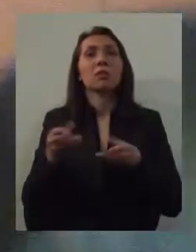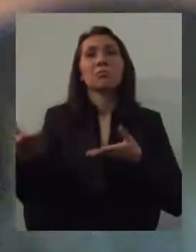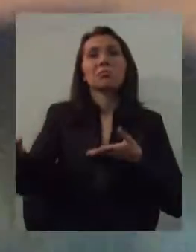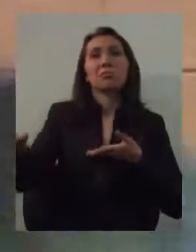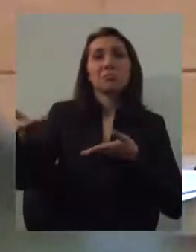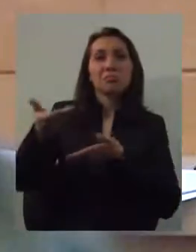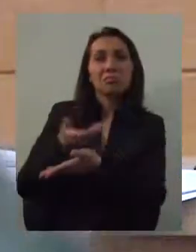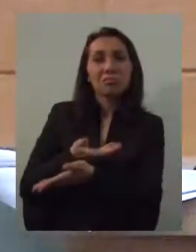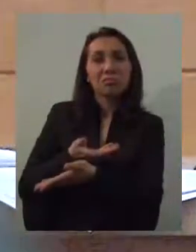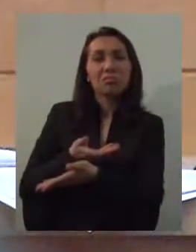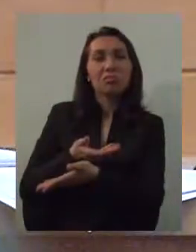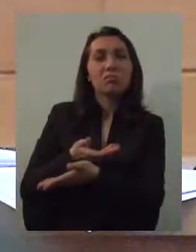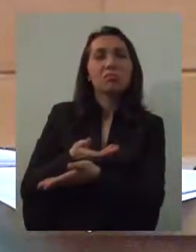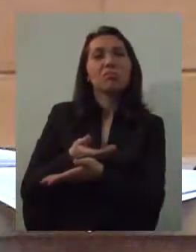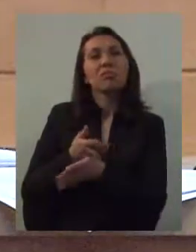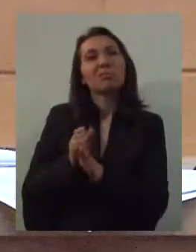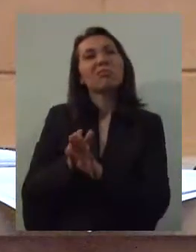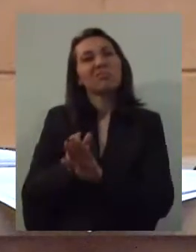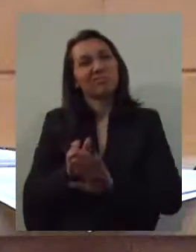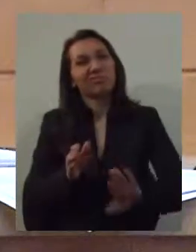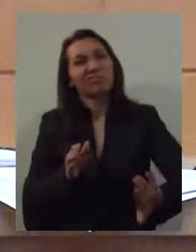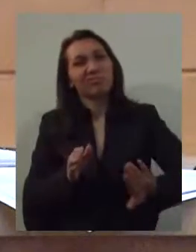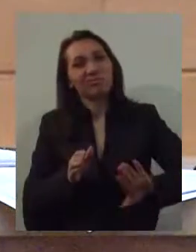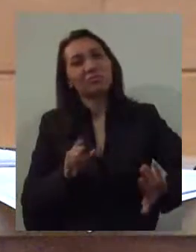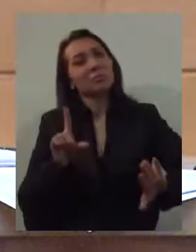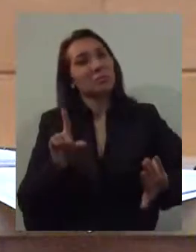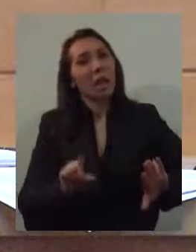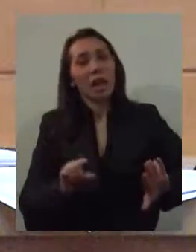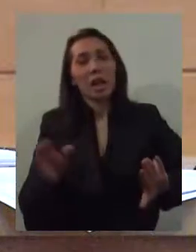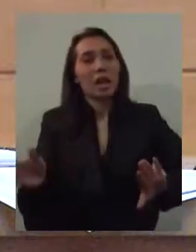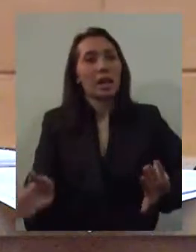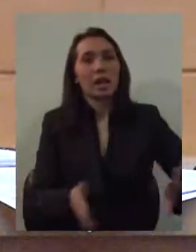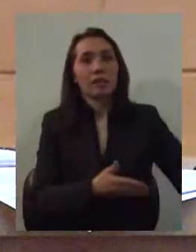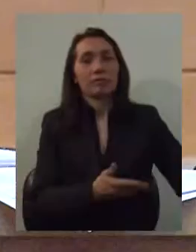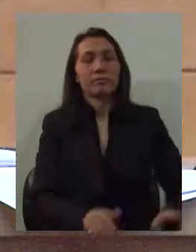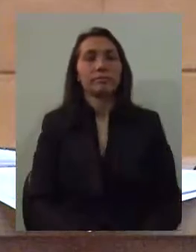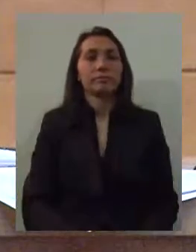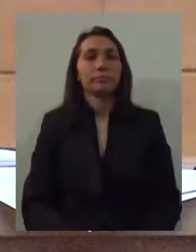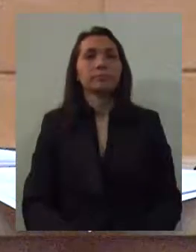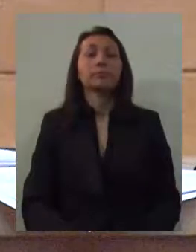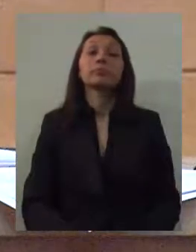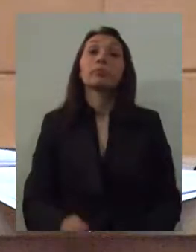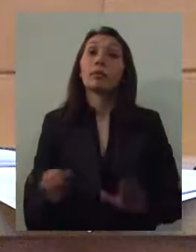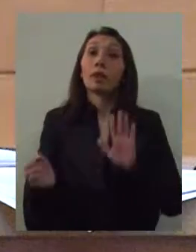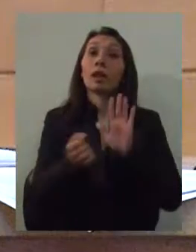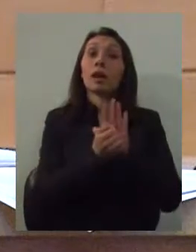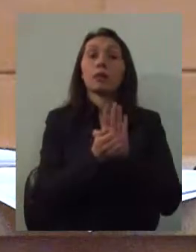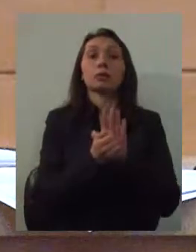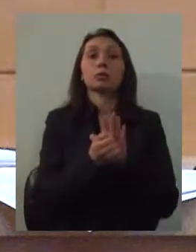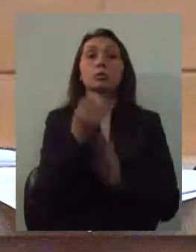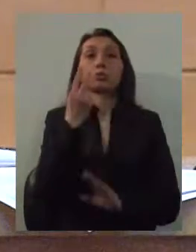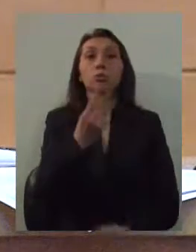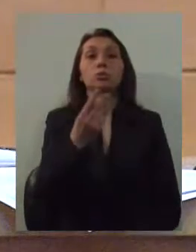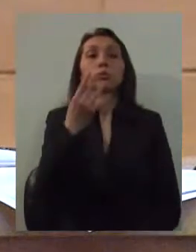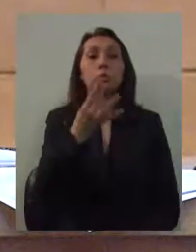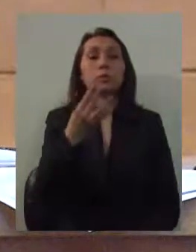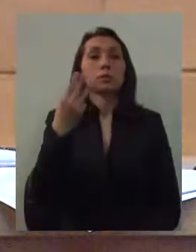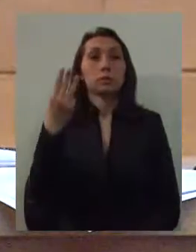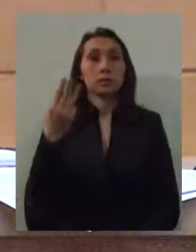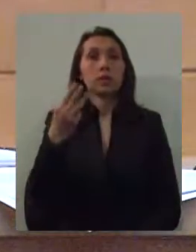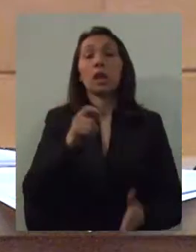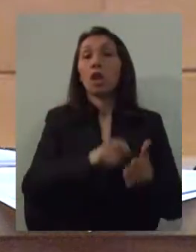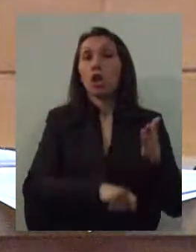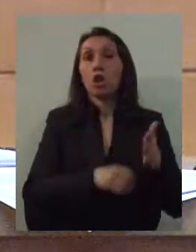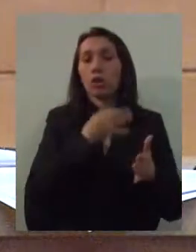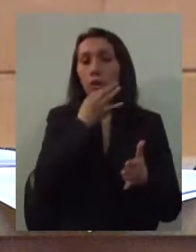reciprocidad un poco cada vez más, dejarla cada vez más de lado. El artículo 243 de nuestro